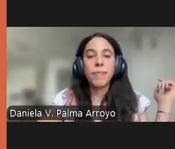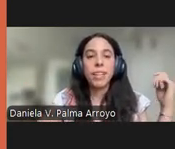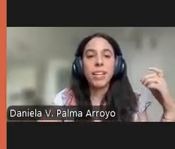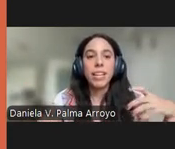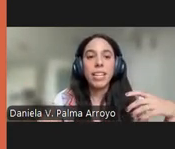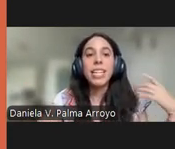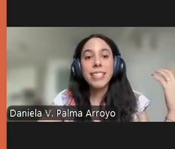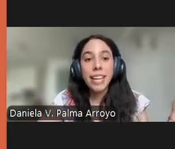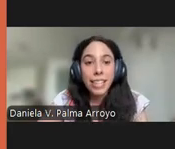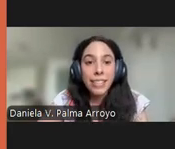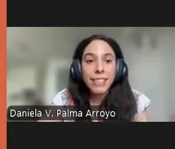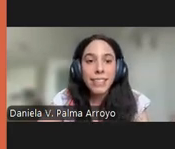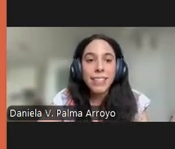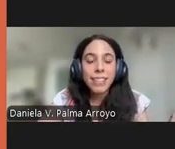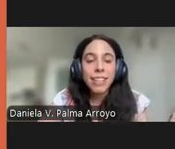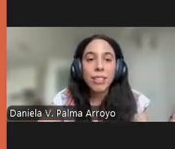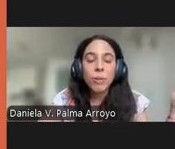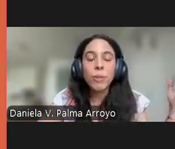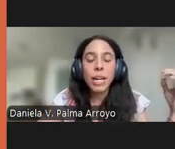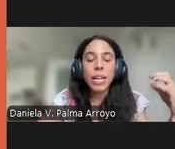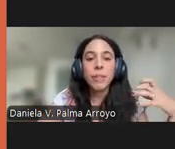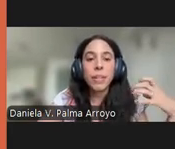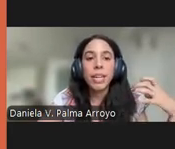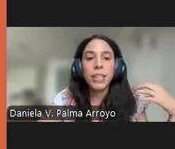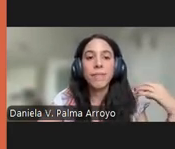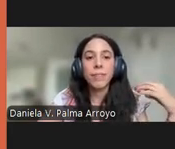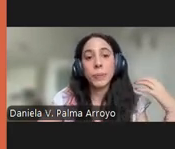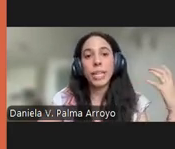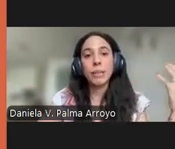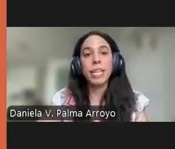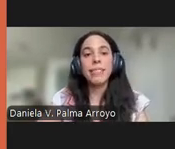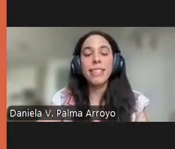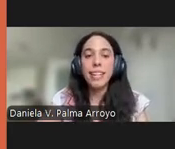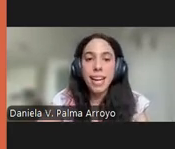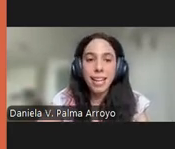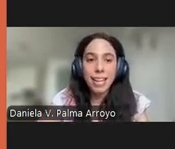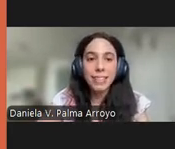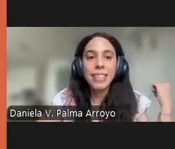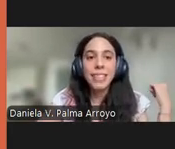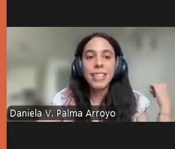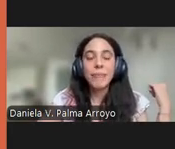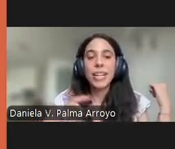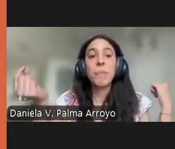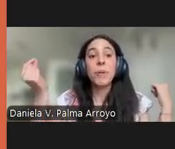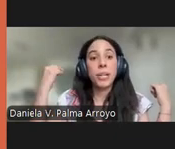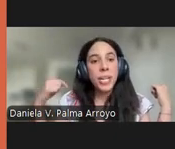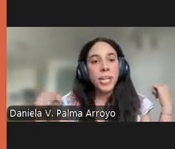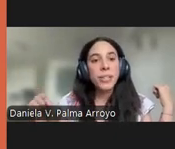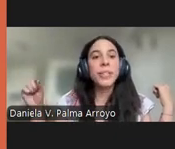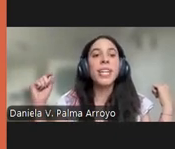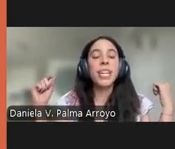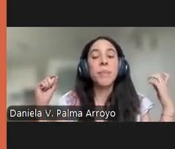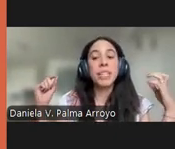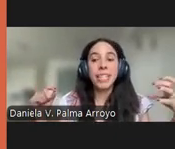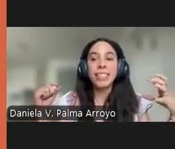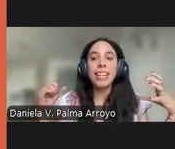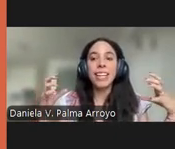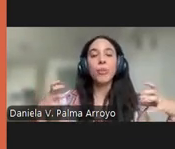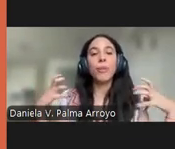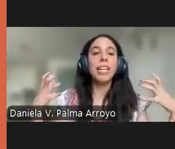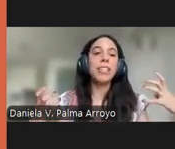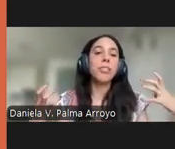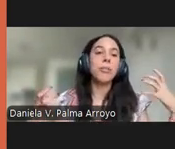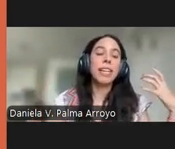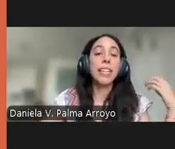representa. Y el 6, que es un lugar o una experiencia aliada, van a poner un icono que